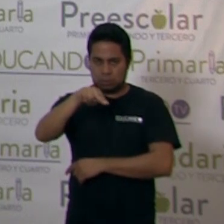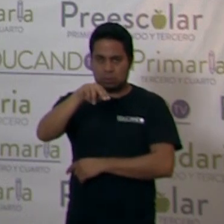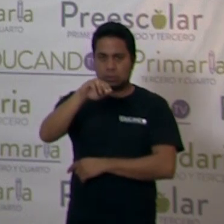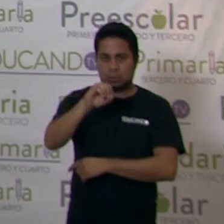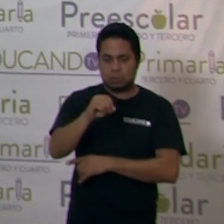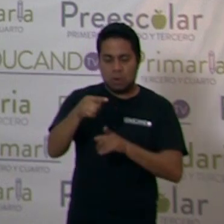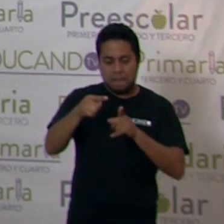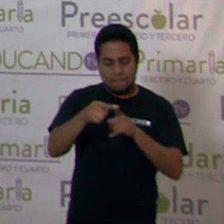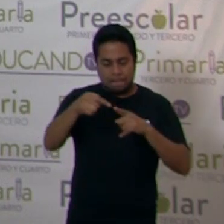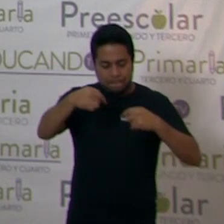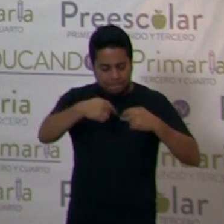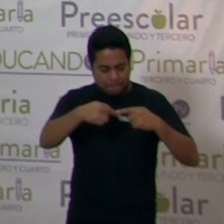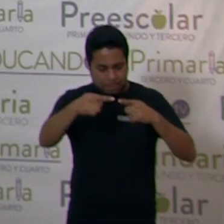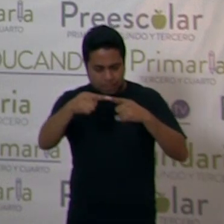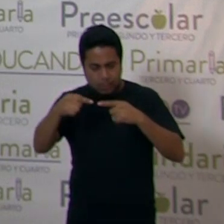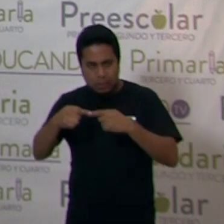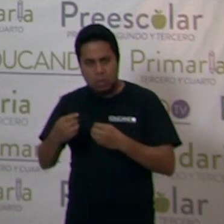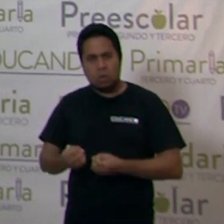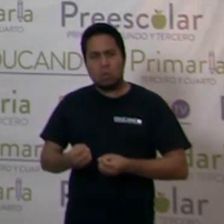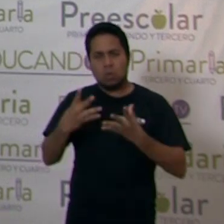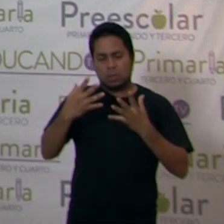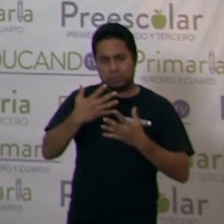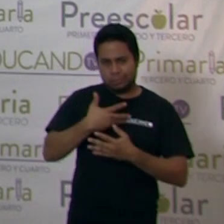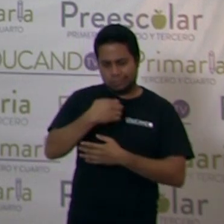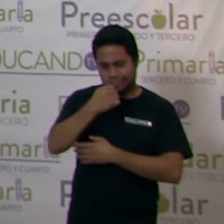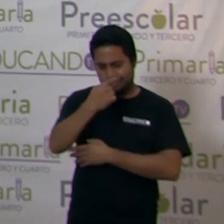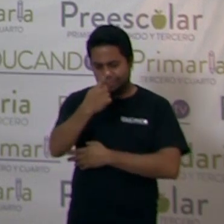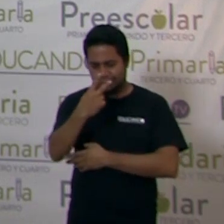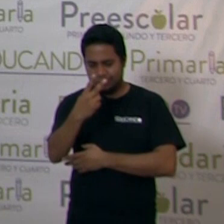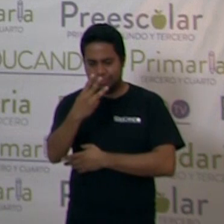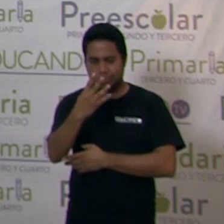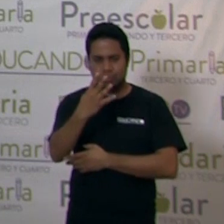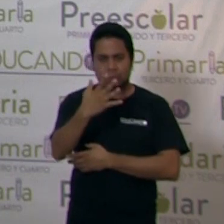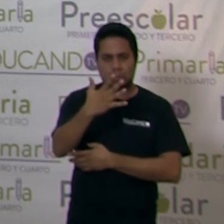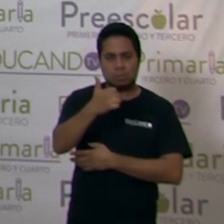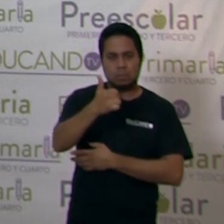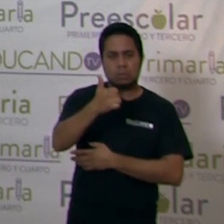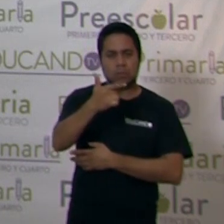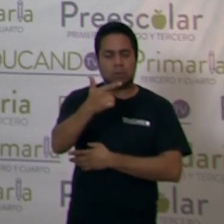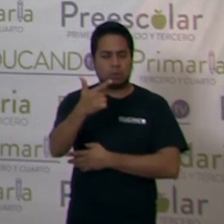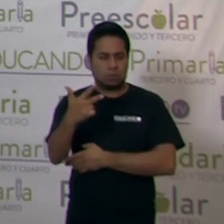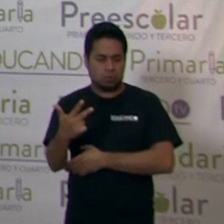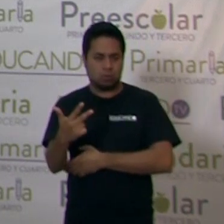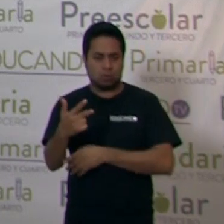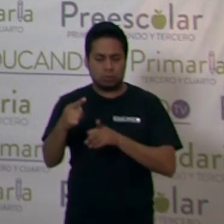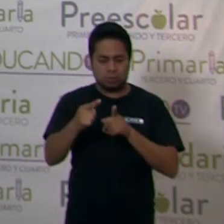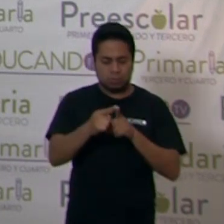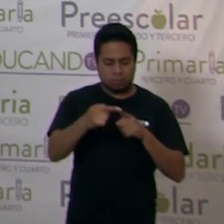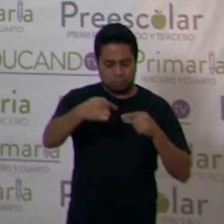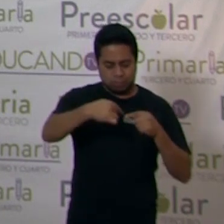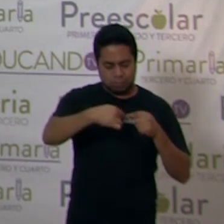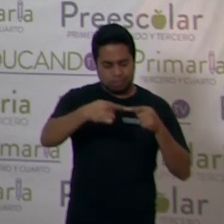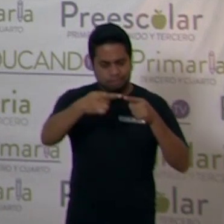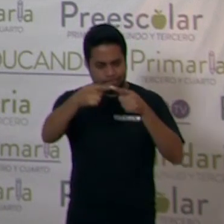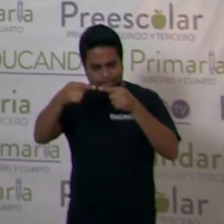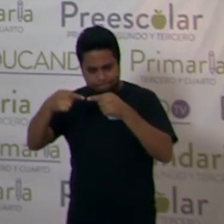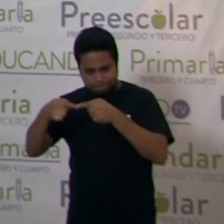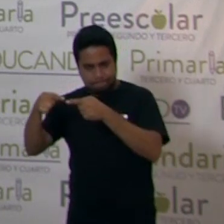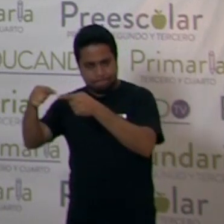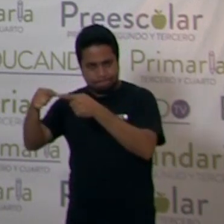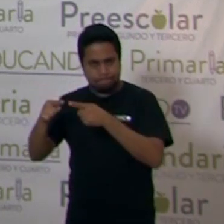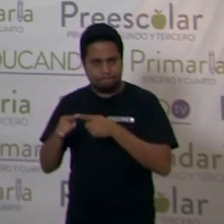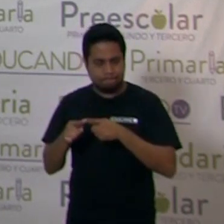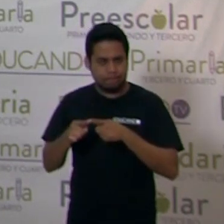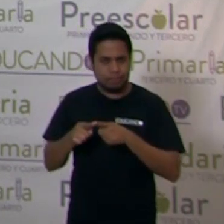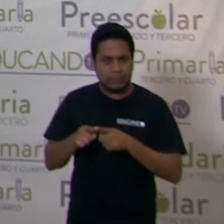dos 3es 4 5 6 7 y ocho vértices como